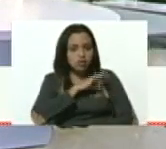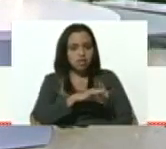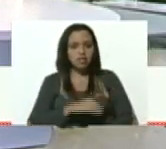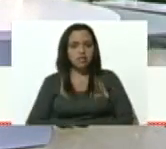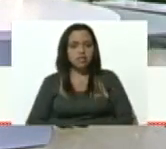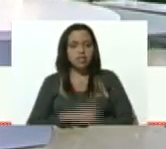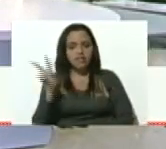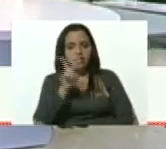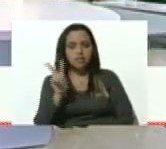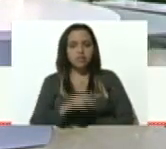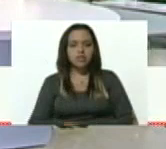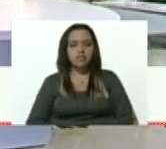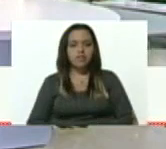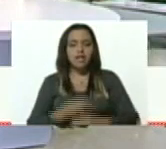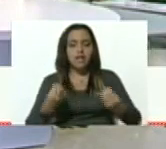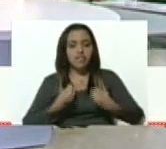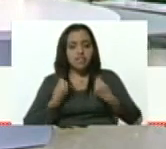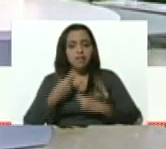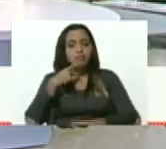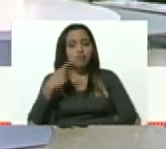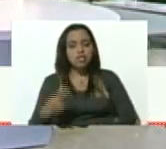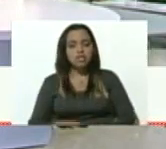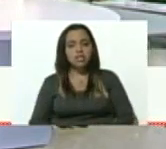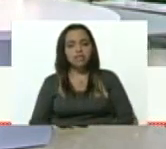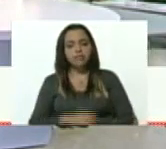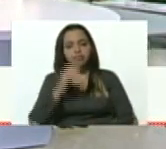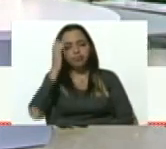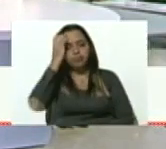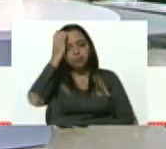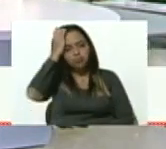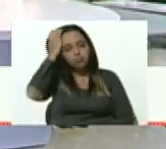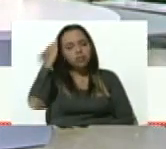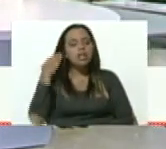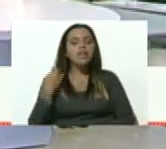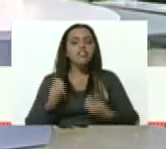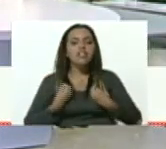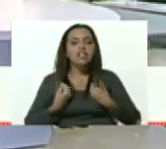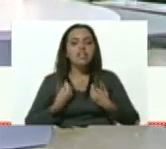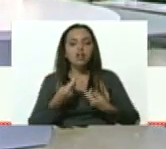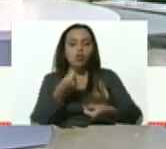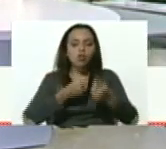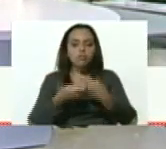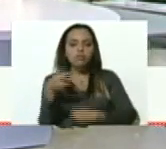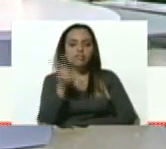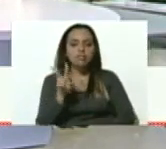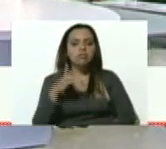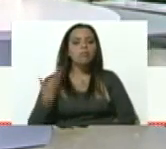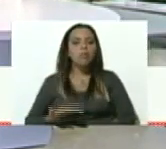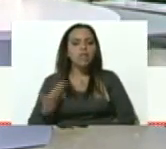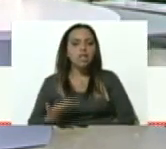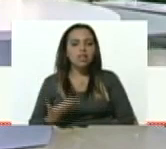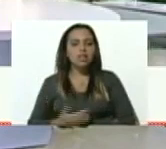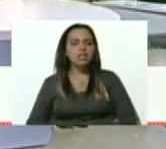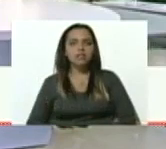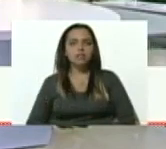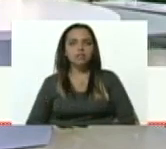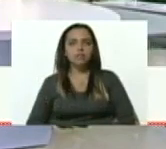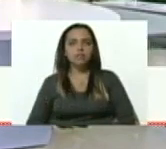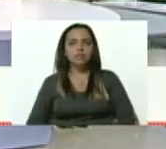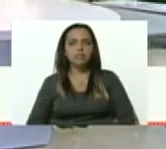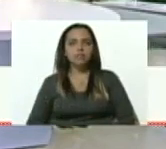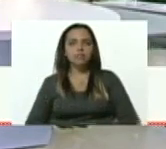de Venezuela, de la vida política, de la vida económica de Venezuela. Es muy importante. Así